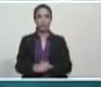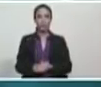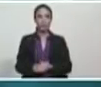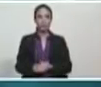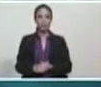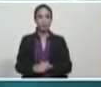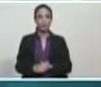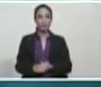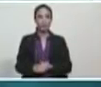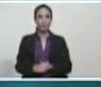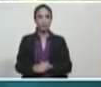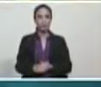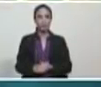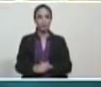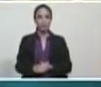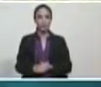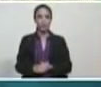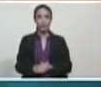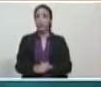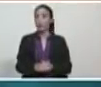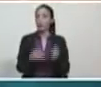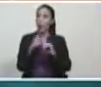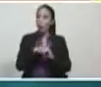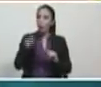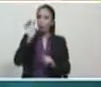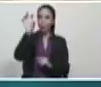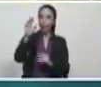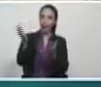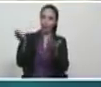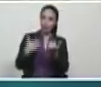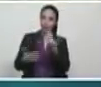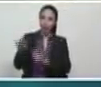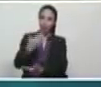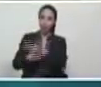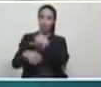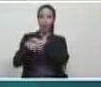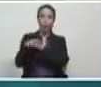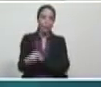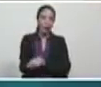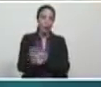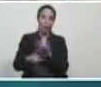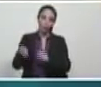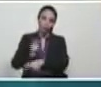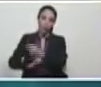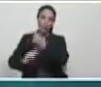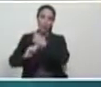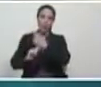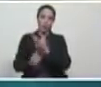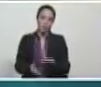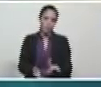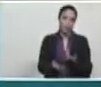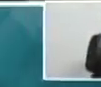vienen del extranjero, del exterior, ¿verdad? En lo fundamental.